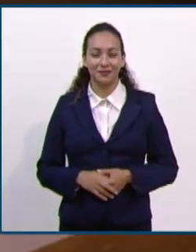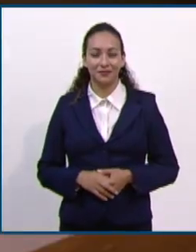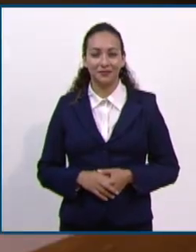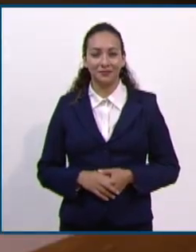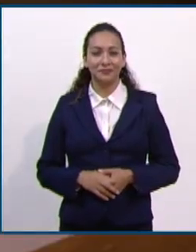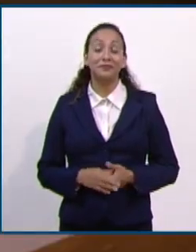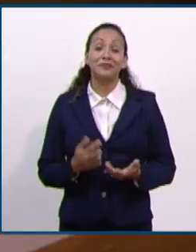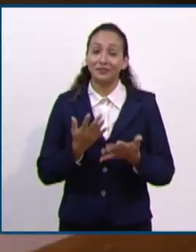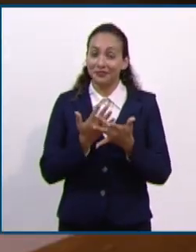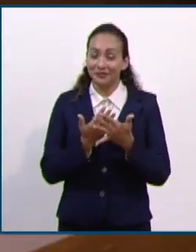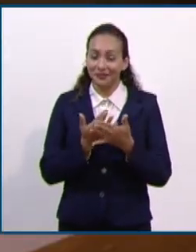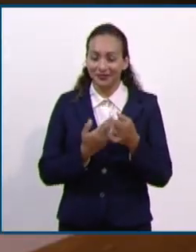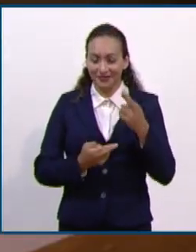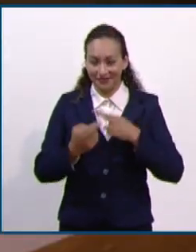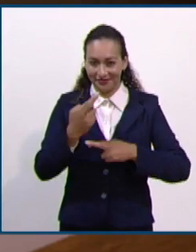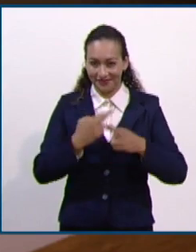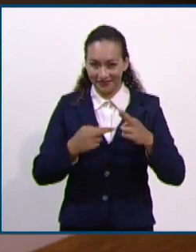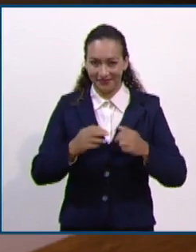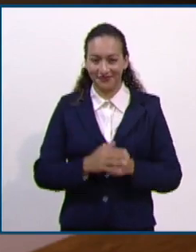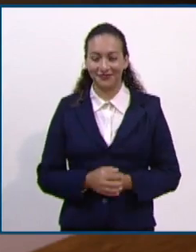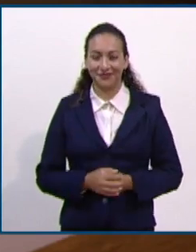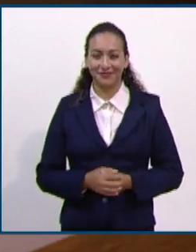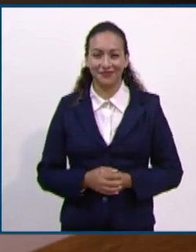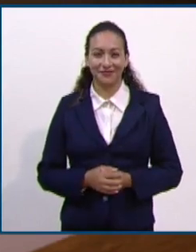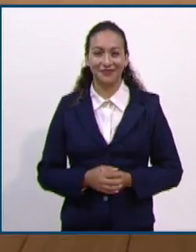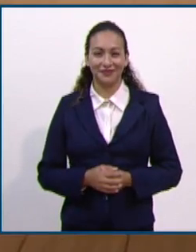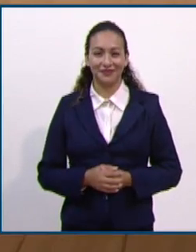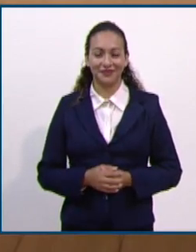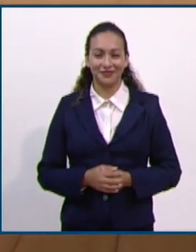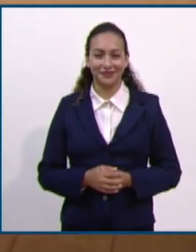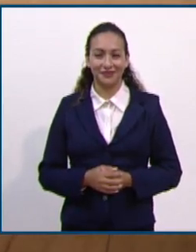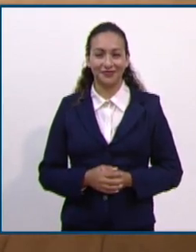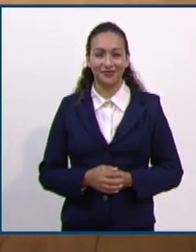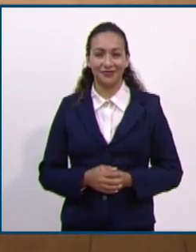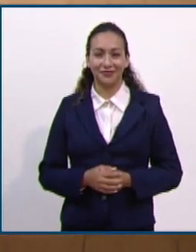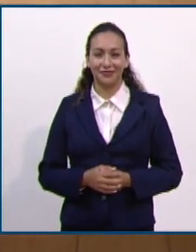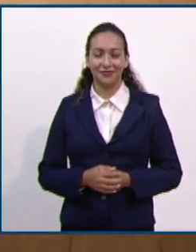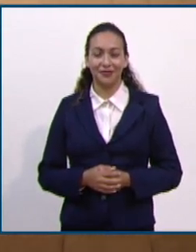Momento de una pausa, no se vaya porque ya regresamos.